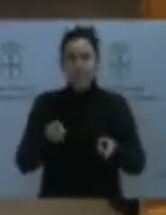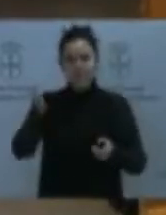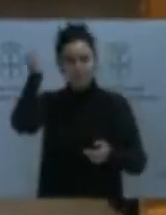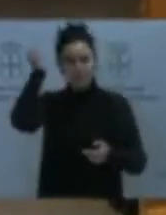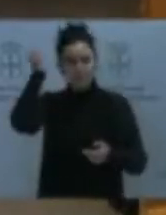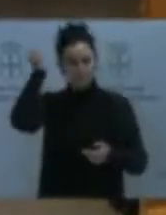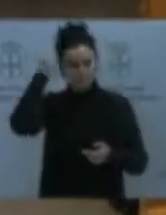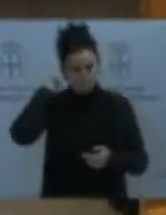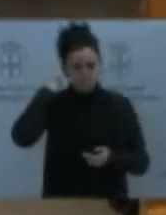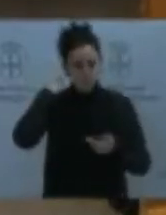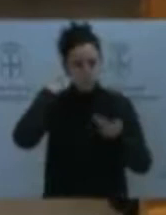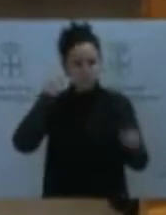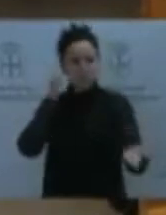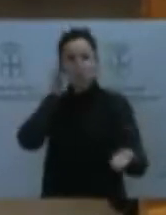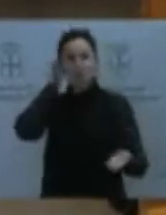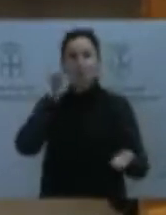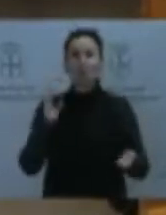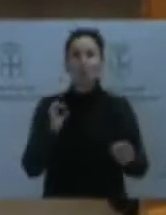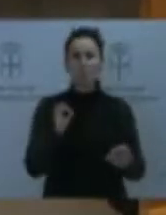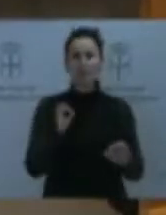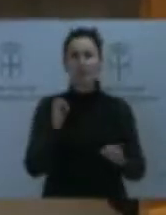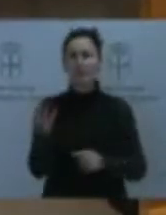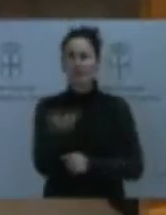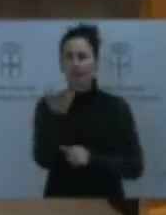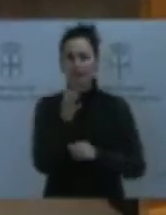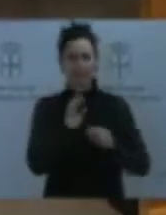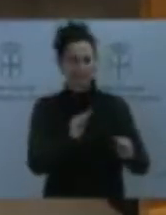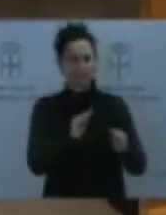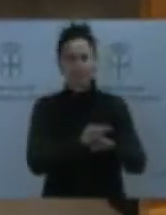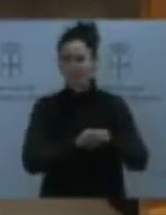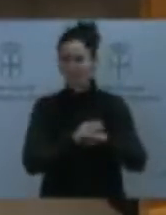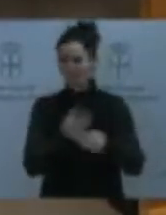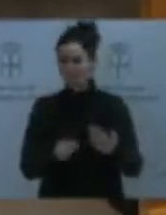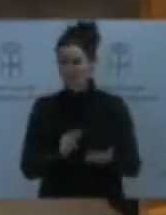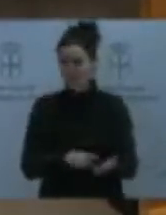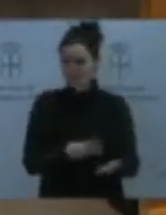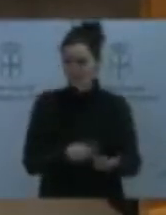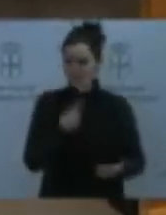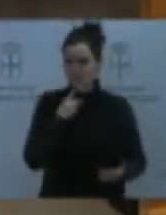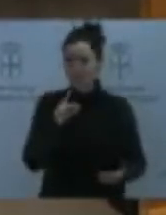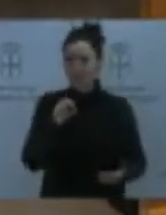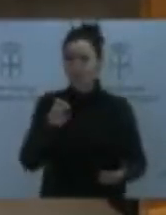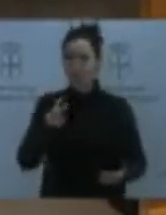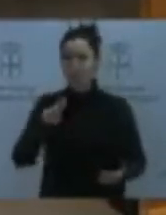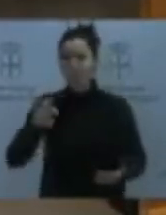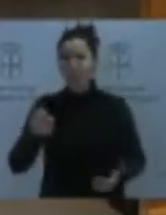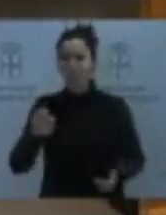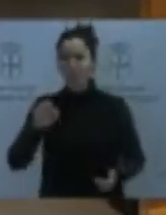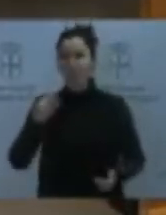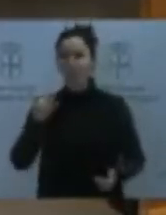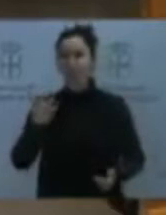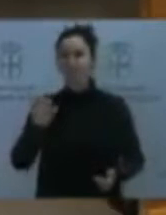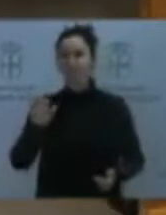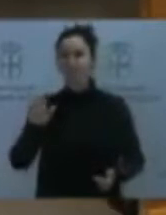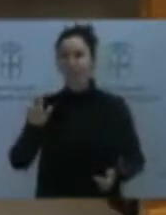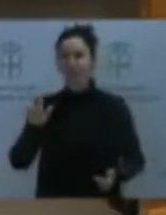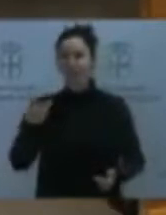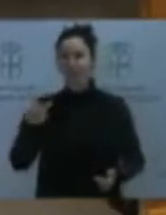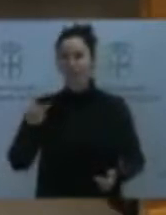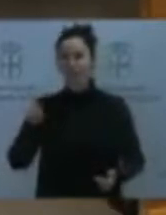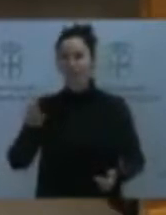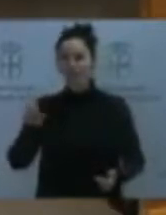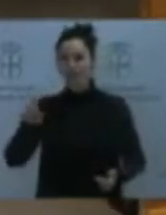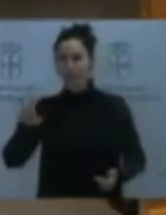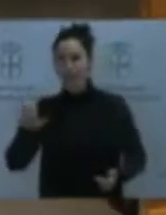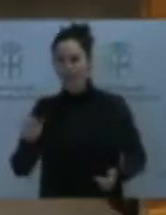años de historia, que cuando se fundó había un relato en el cual los caballeros industriales venían a reemplazar a los caballeros